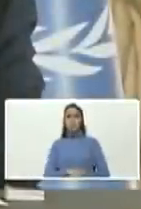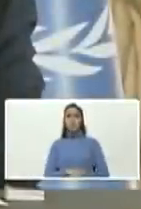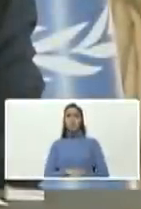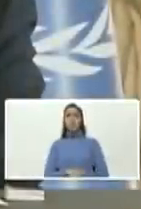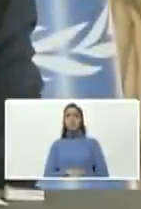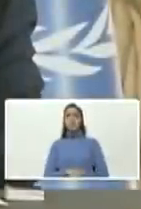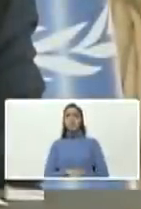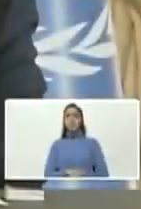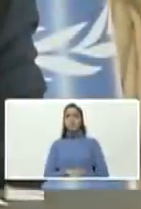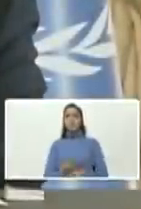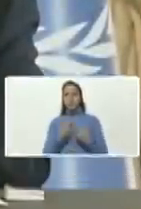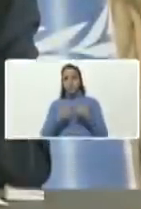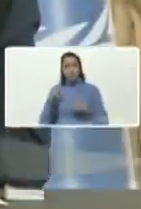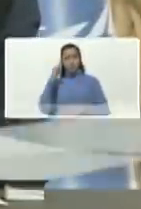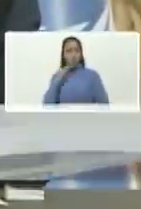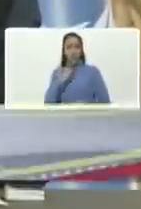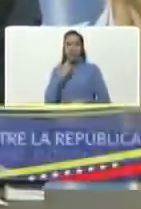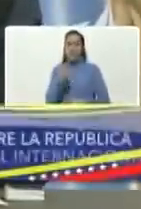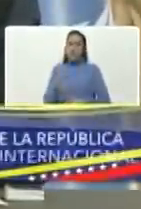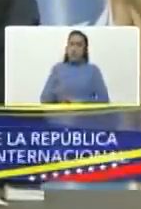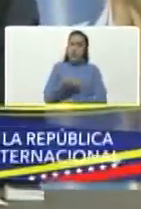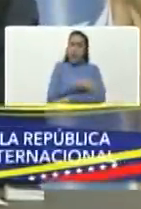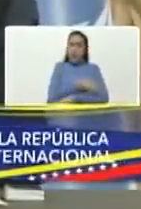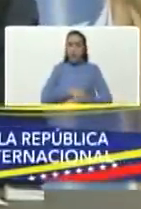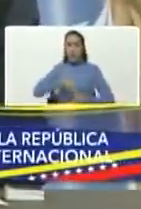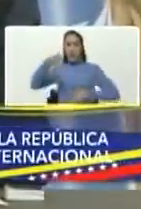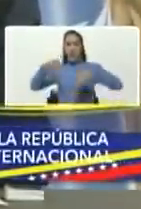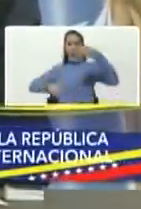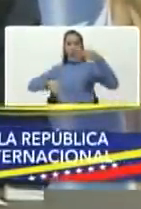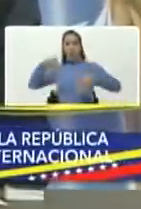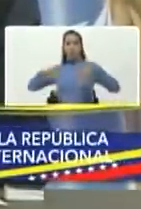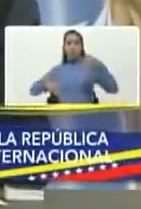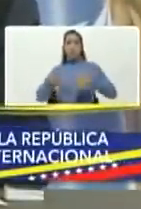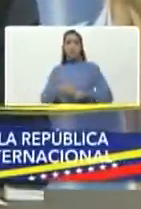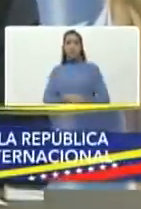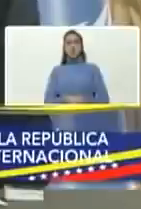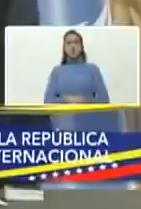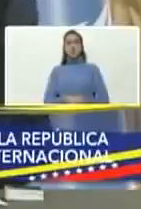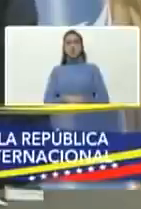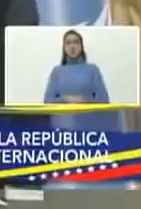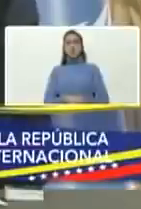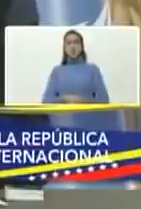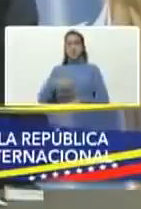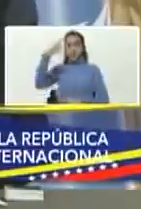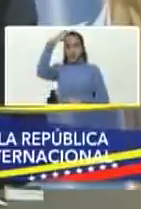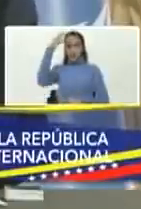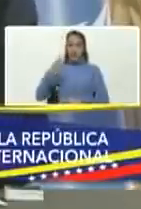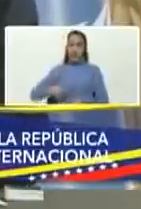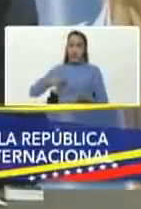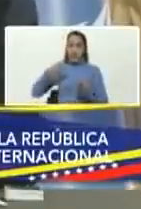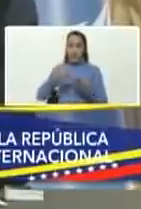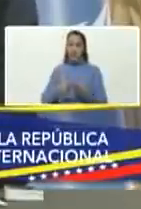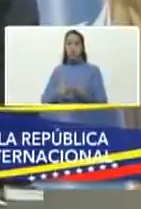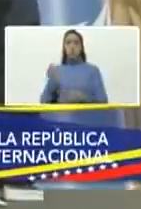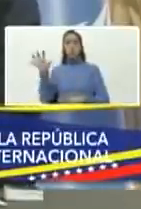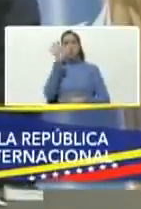Decía nuestro libertador, la justicia, la reina de las virtudes